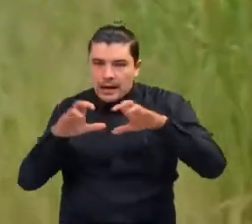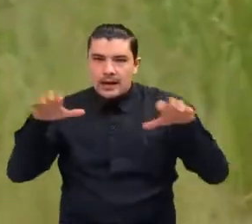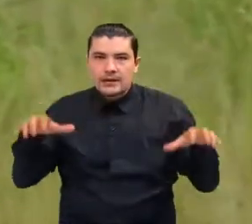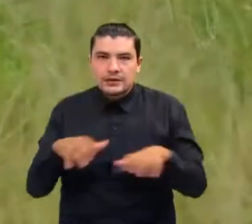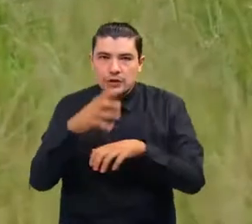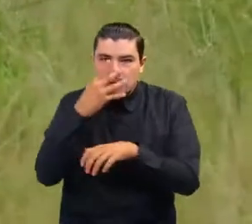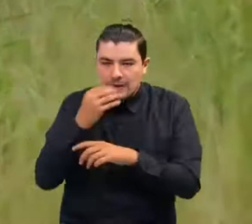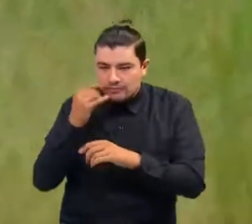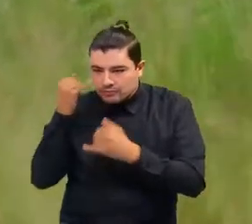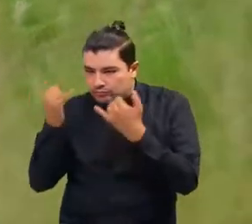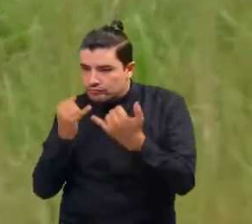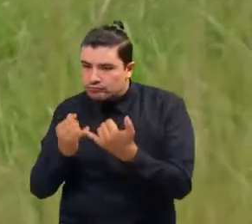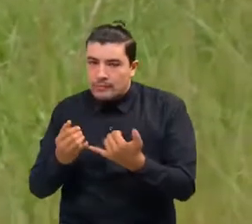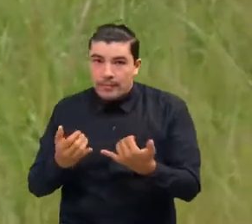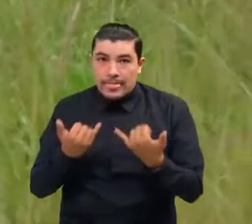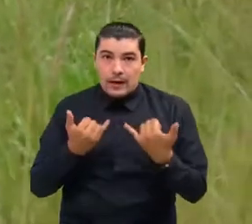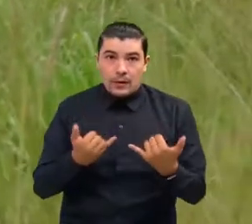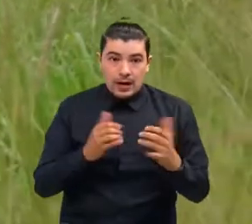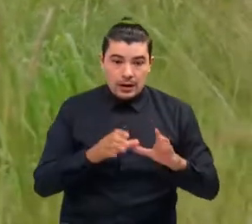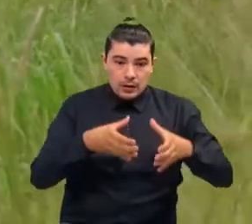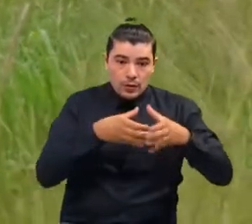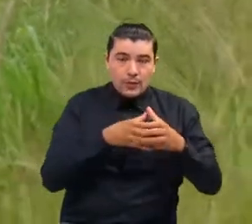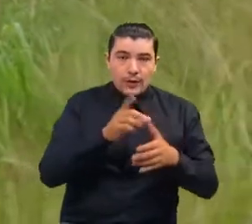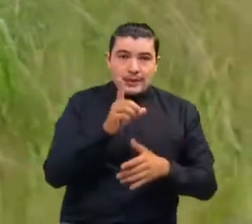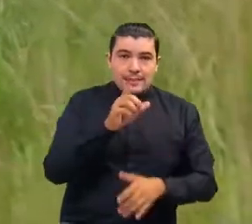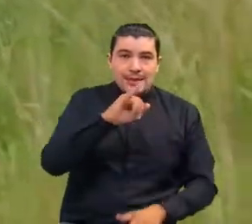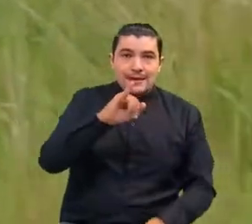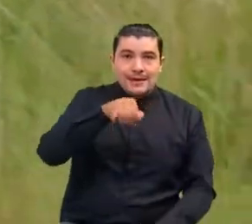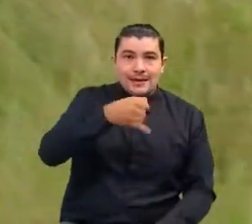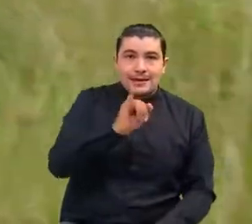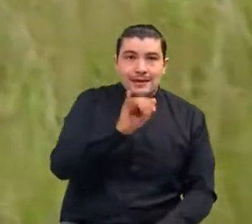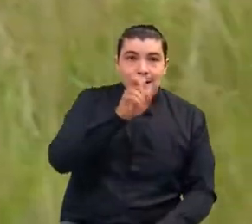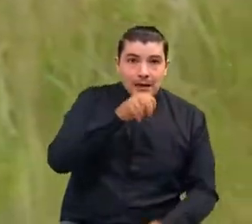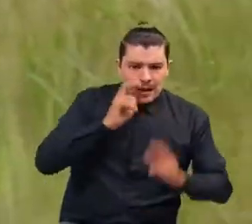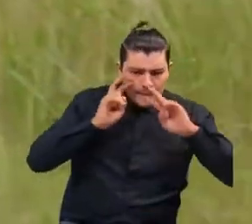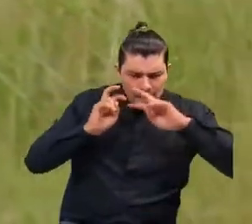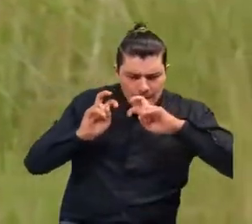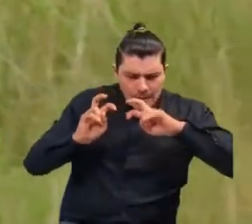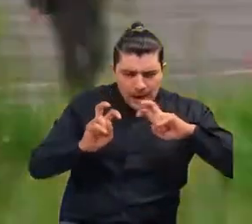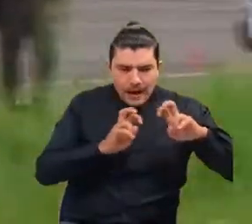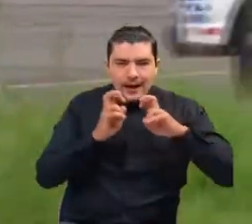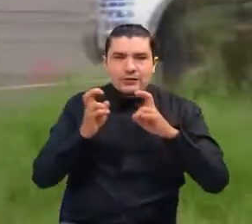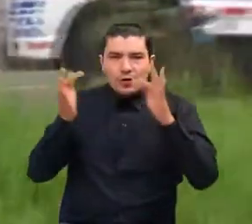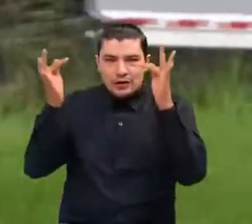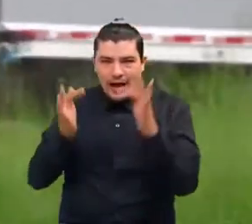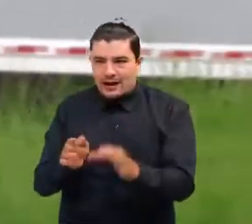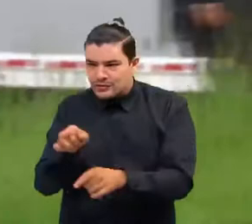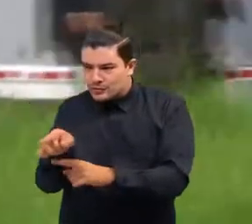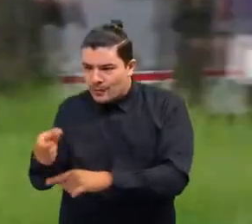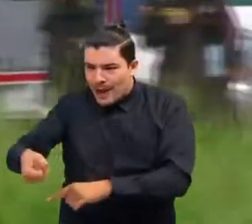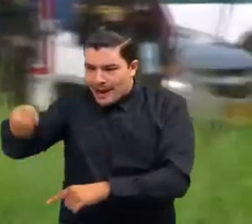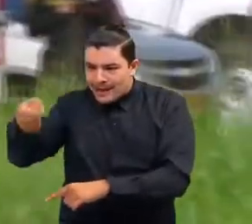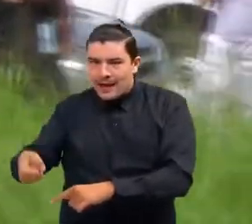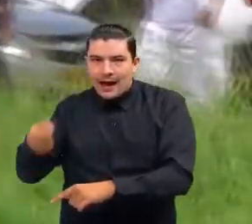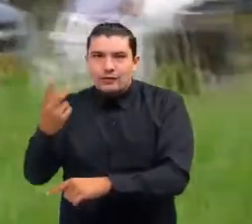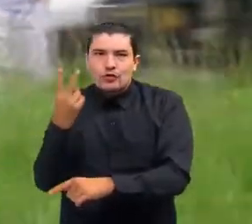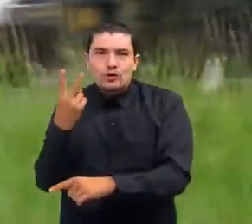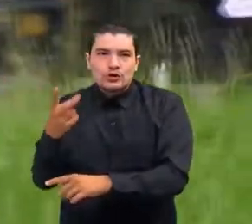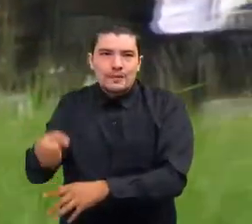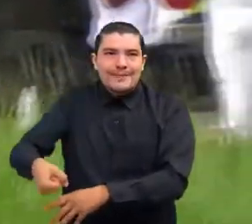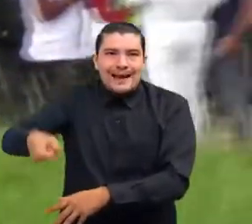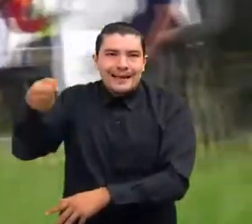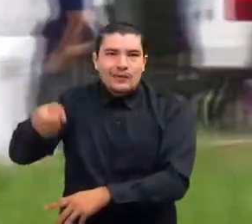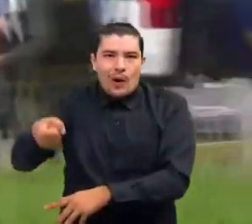Las pesquisas de los investigadores de la DIJÍN han señalado preliminarmente que fueron 30 kilogramos en dos maletas los